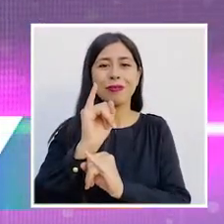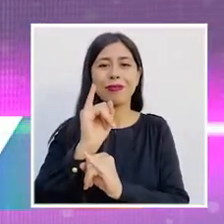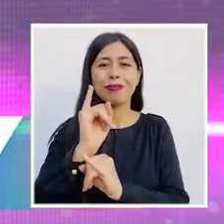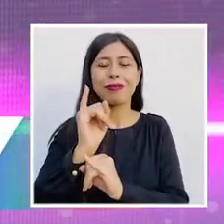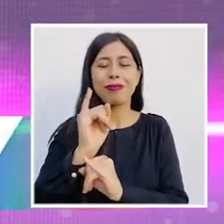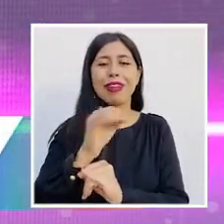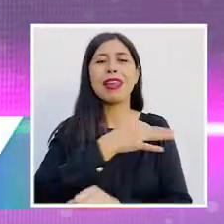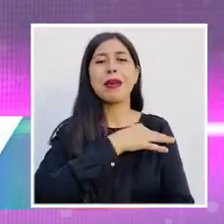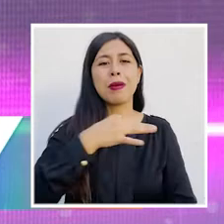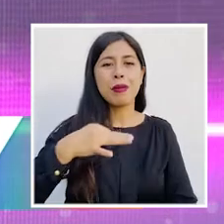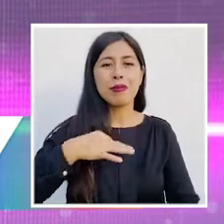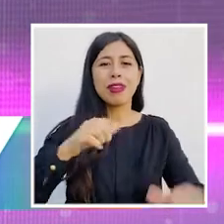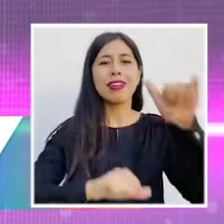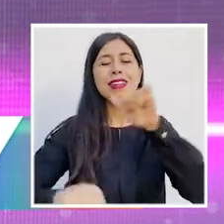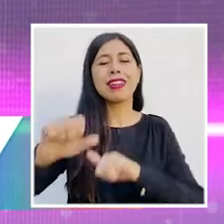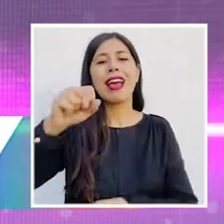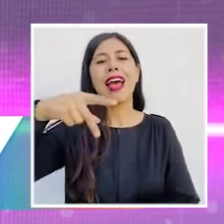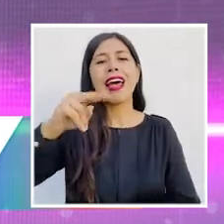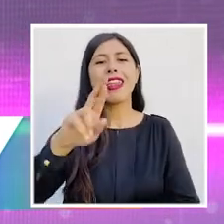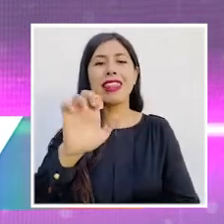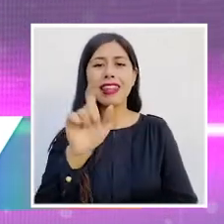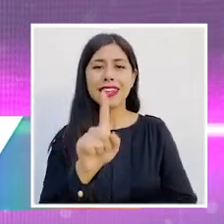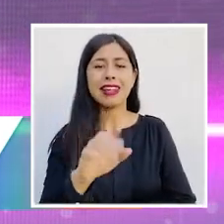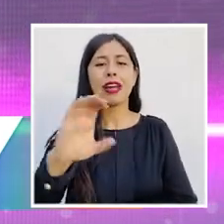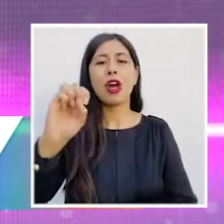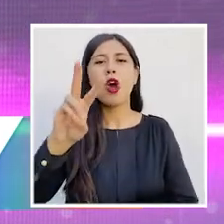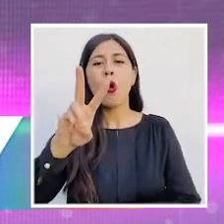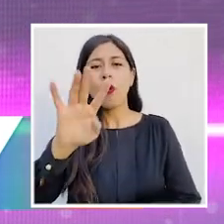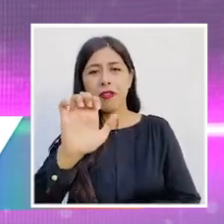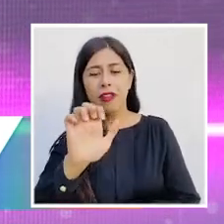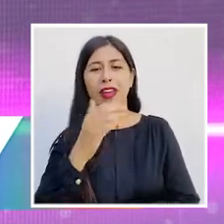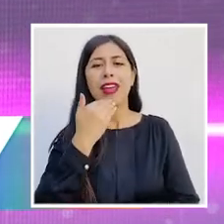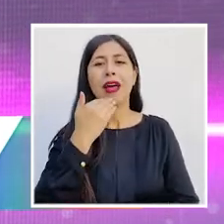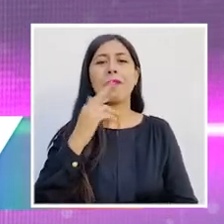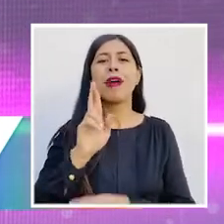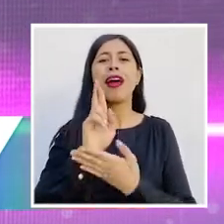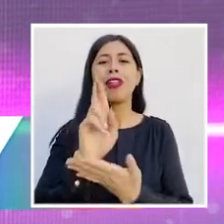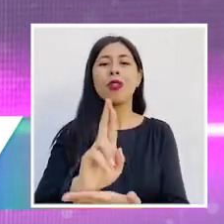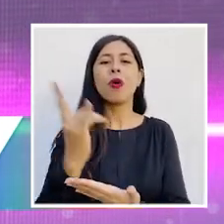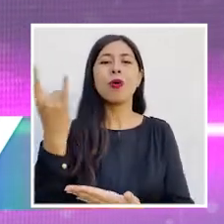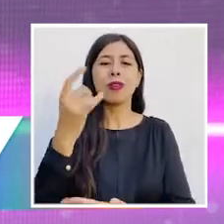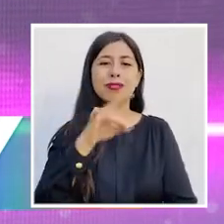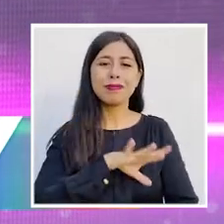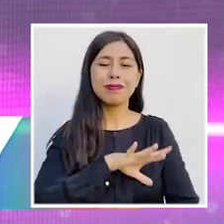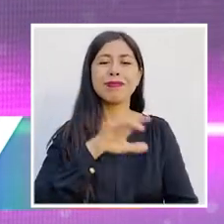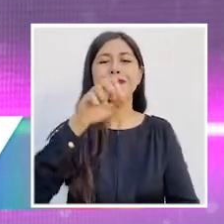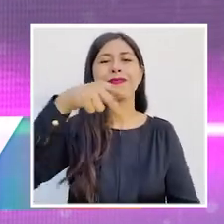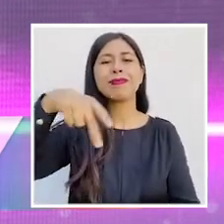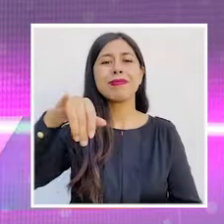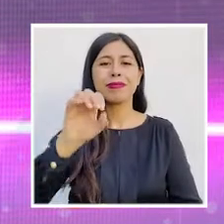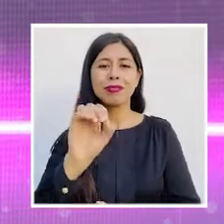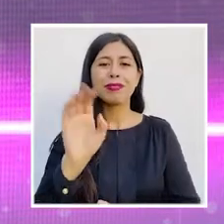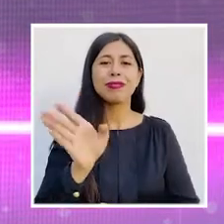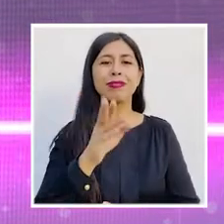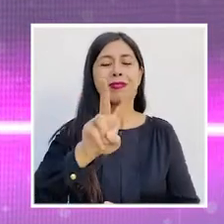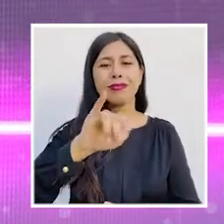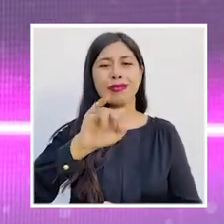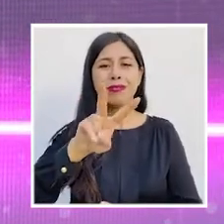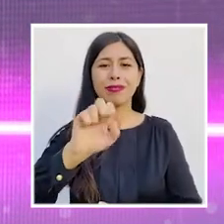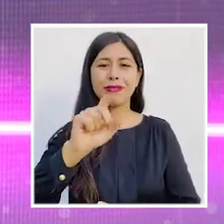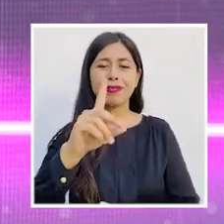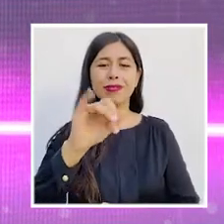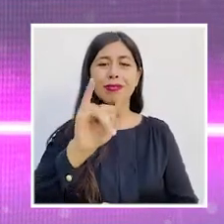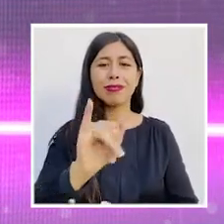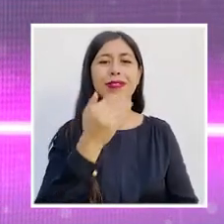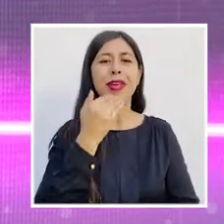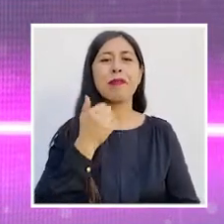al Ministro de Ciencias Andrés Cub, al Rector de la Universidad de Chile, Dr. Enio Vivaldi,